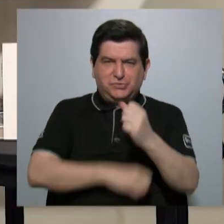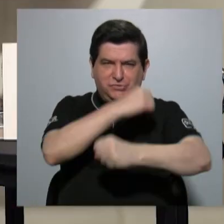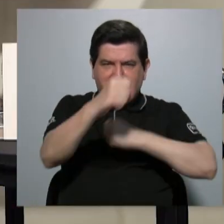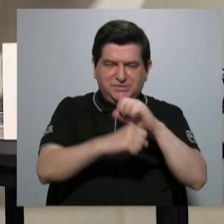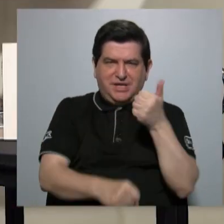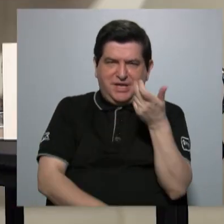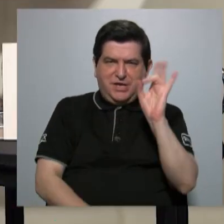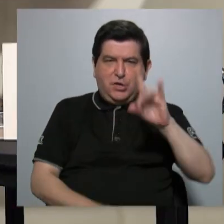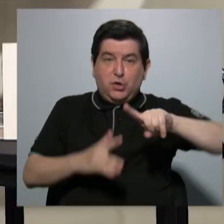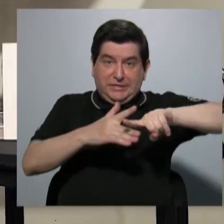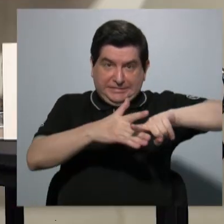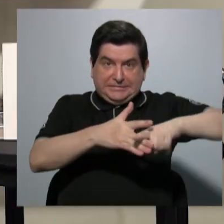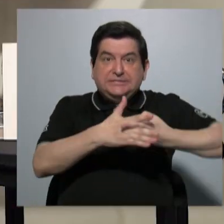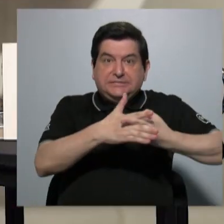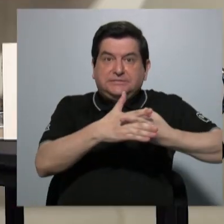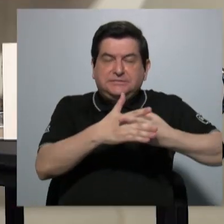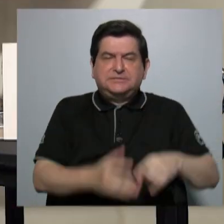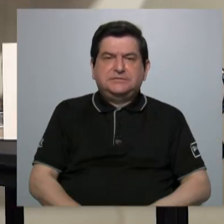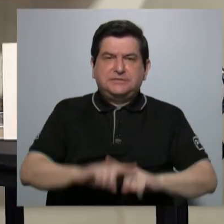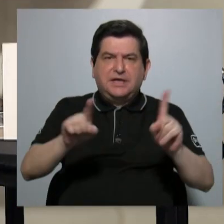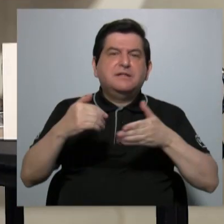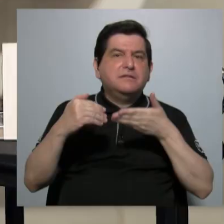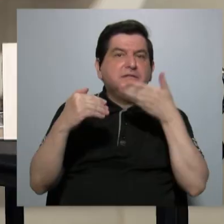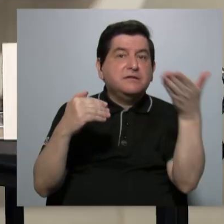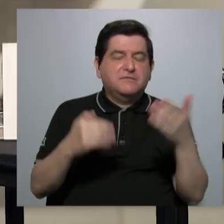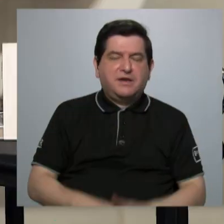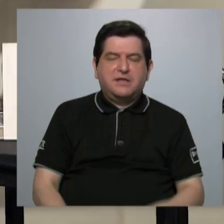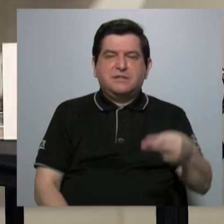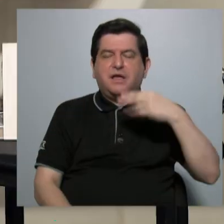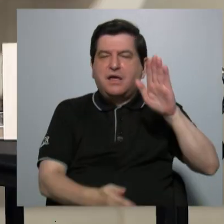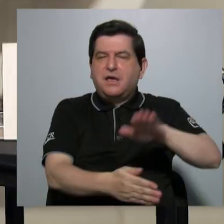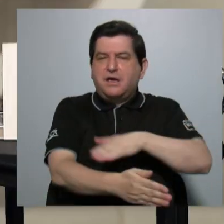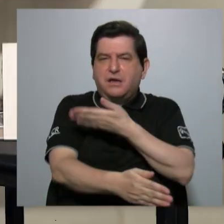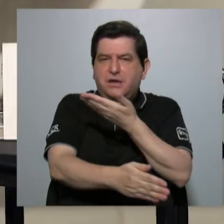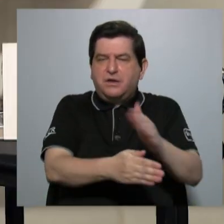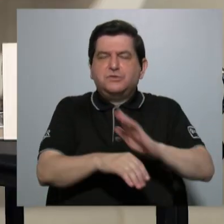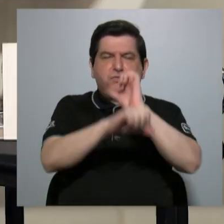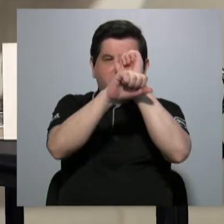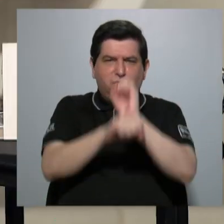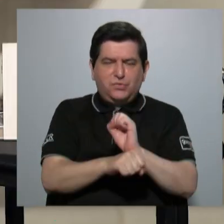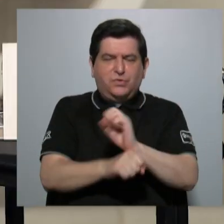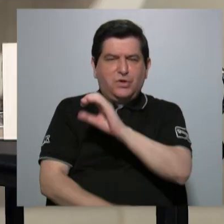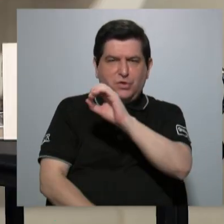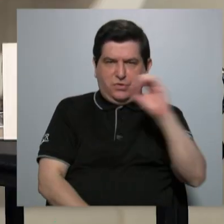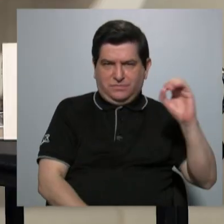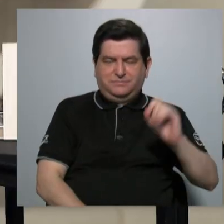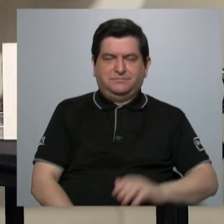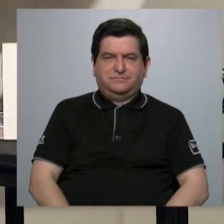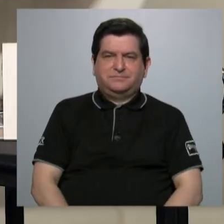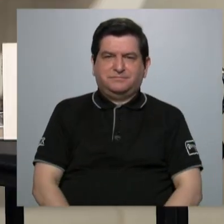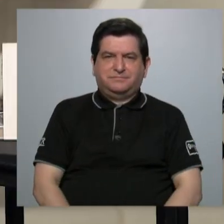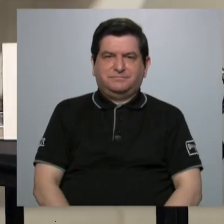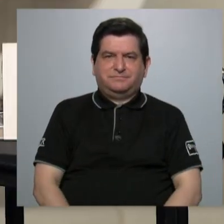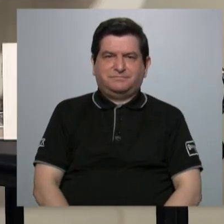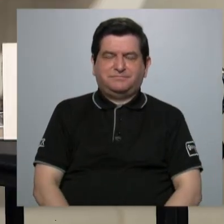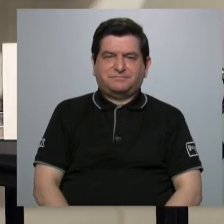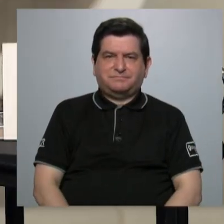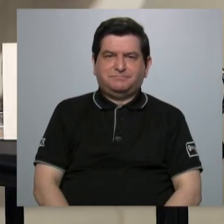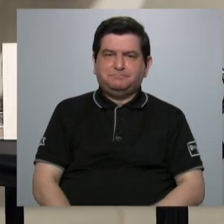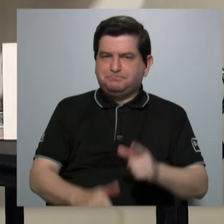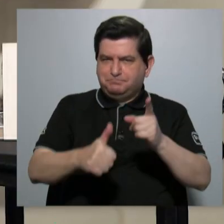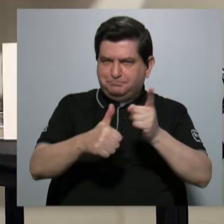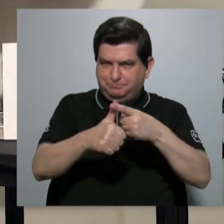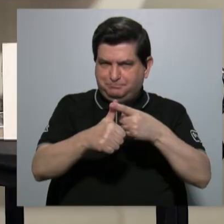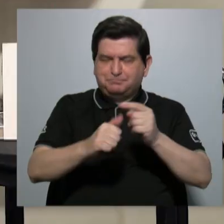XVIII nacen varias cosas en la historia de la música clásica occidental. Varias cosas nacen.